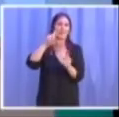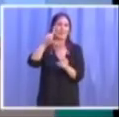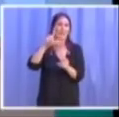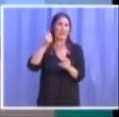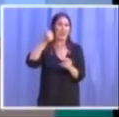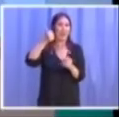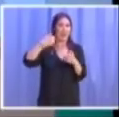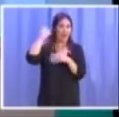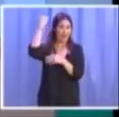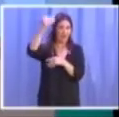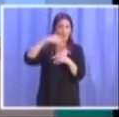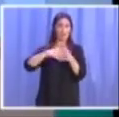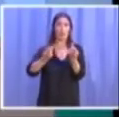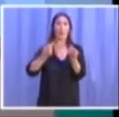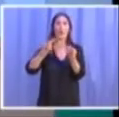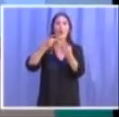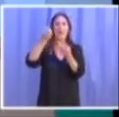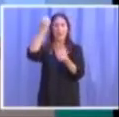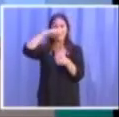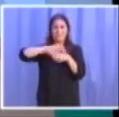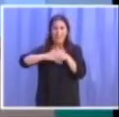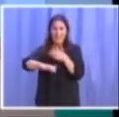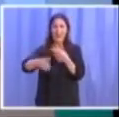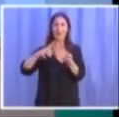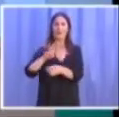La Chana, una piscina, arbolado,